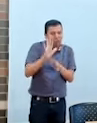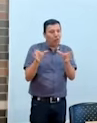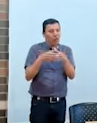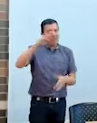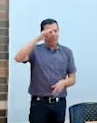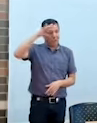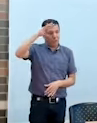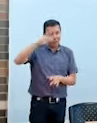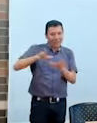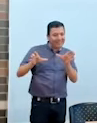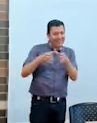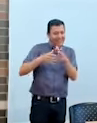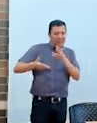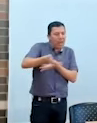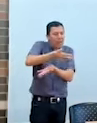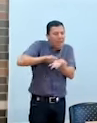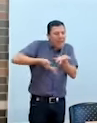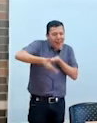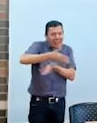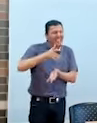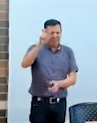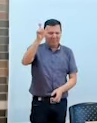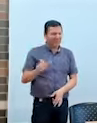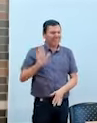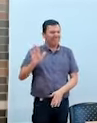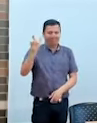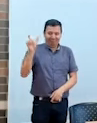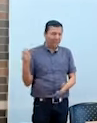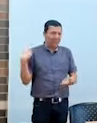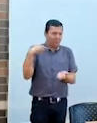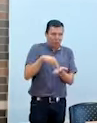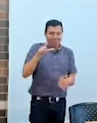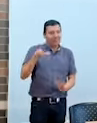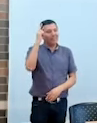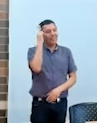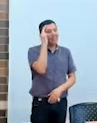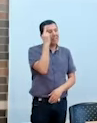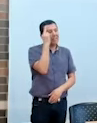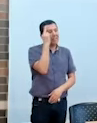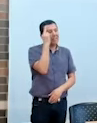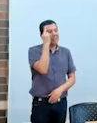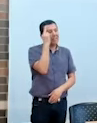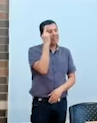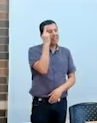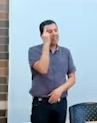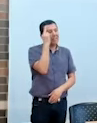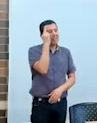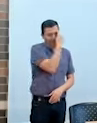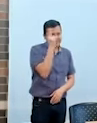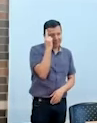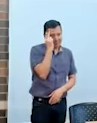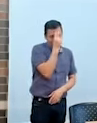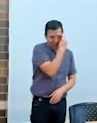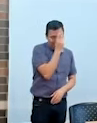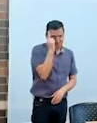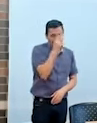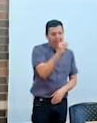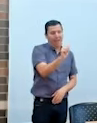Específicamente desde la polis griega, desde esa filosofía en la que empezó a emerger